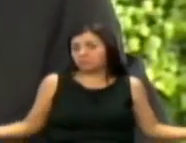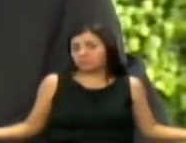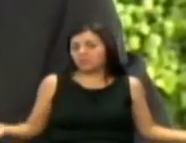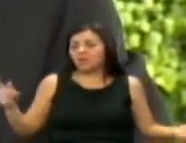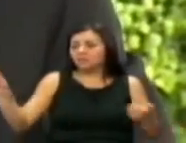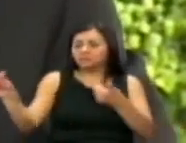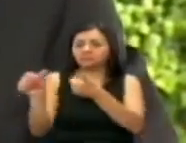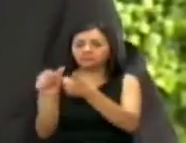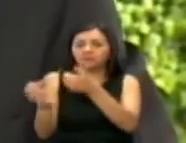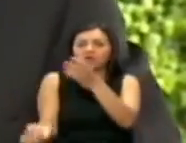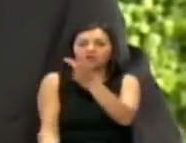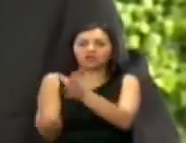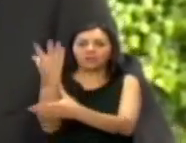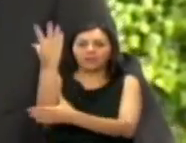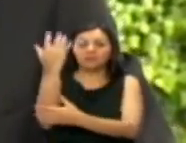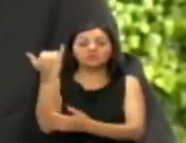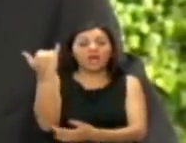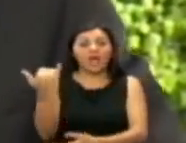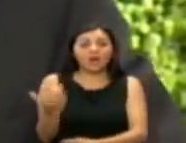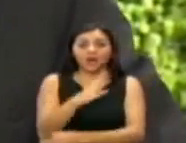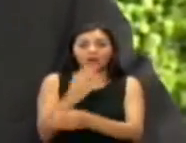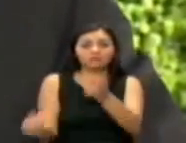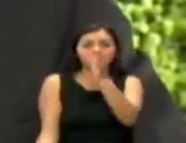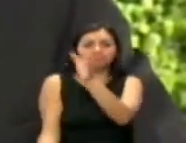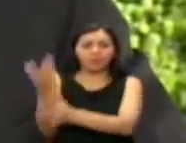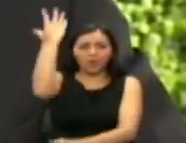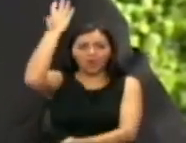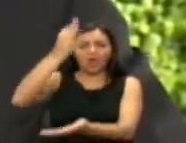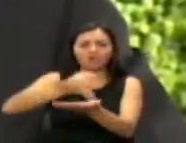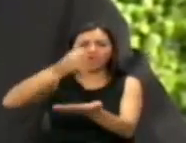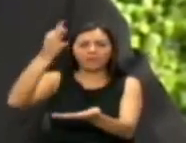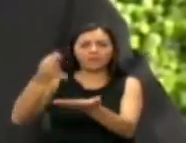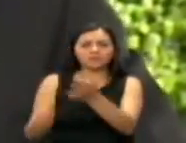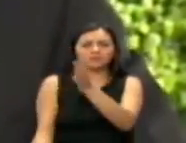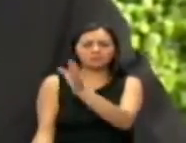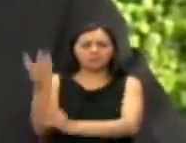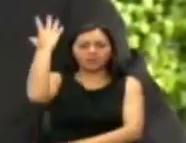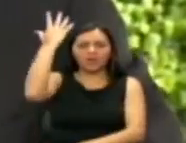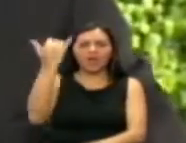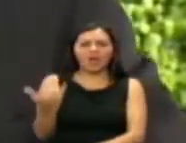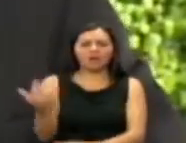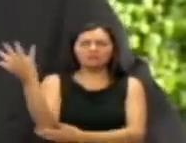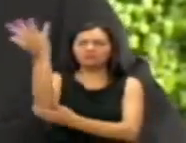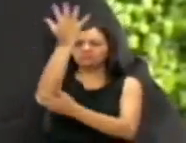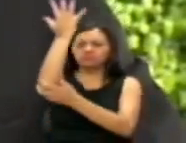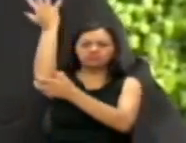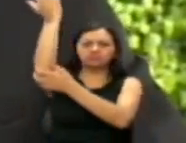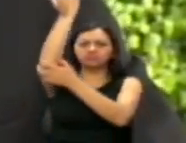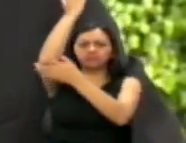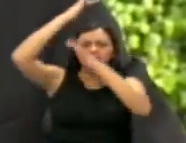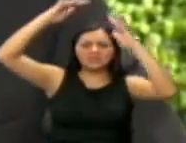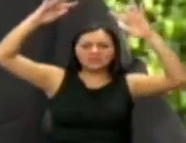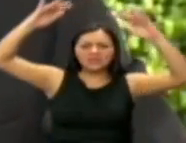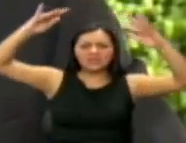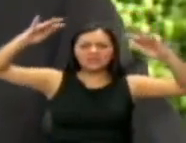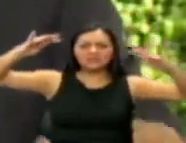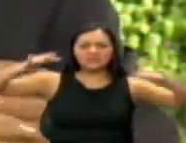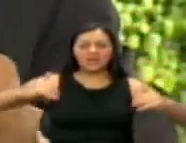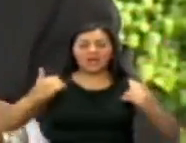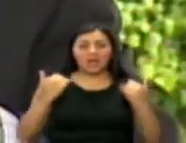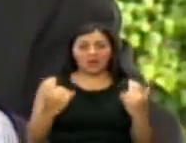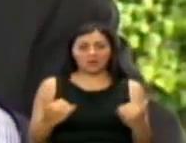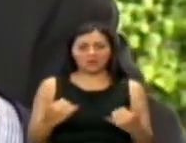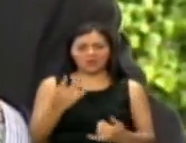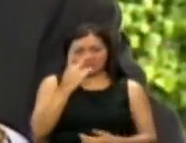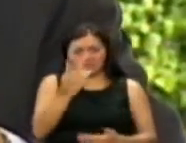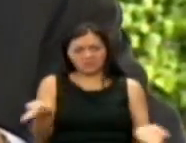Cotopaxi. El Cotopaxi ahorita está en alerta amarilla. Uh-huh. Ayer en la madrugada, hoy en la madrugada botó toda una nube de ceniza. Está en un proceso eruptivo. O sea,